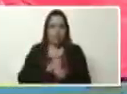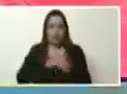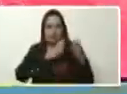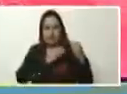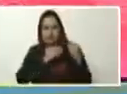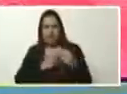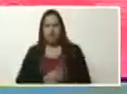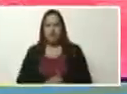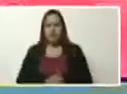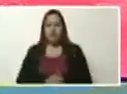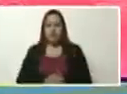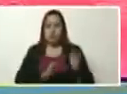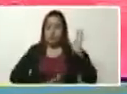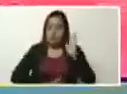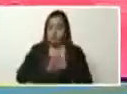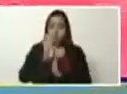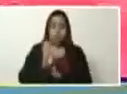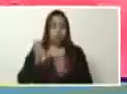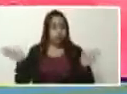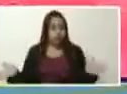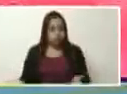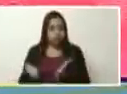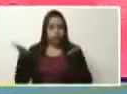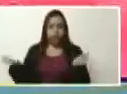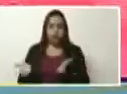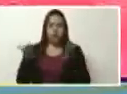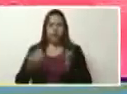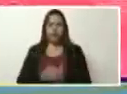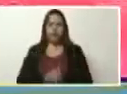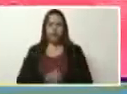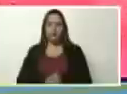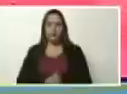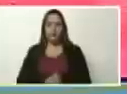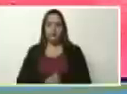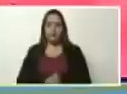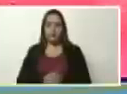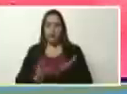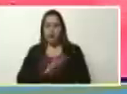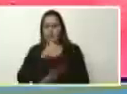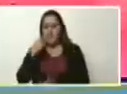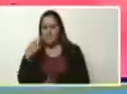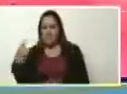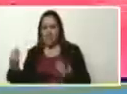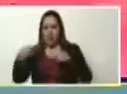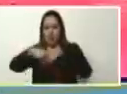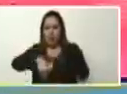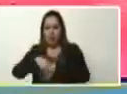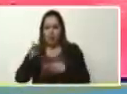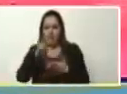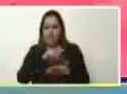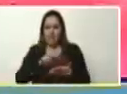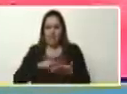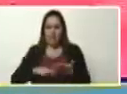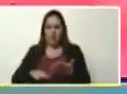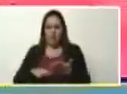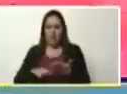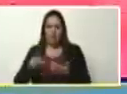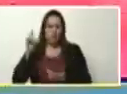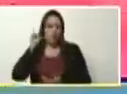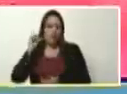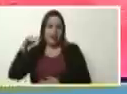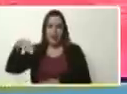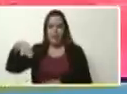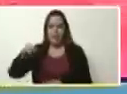de crecimiento, de recuperación, de lo que decía el manifiesto leído por Margelin.